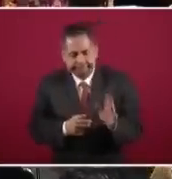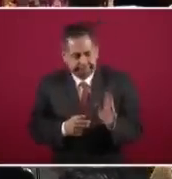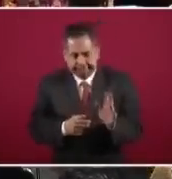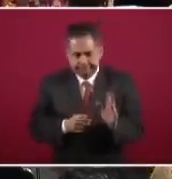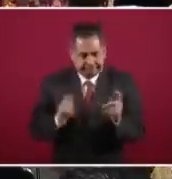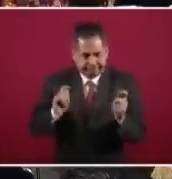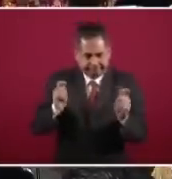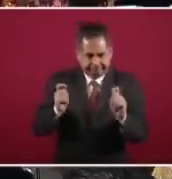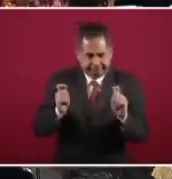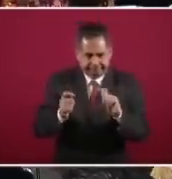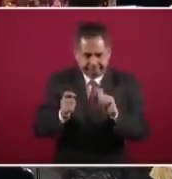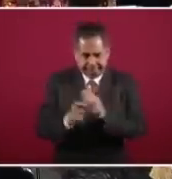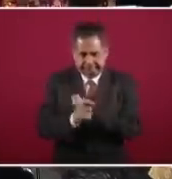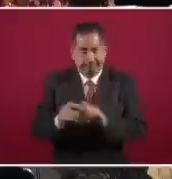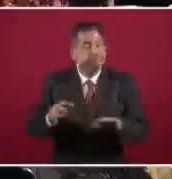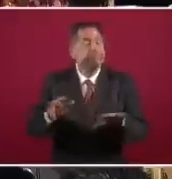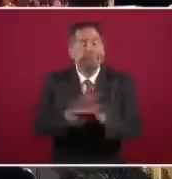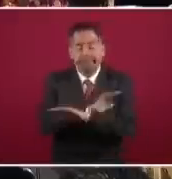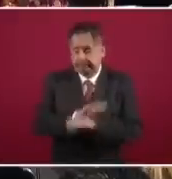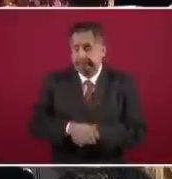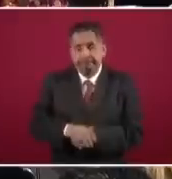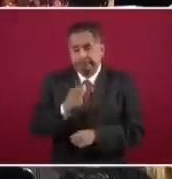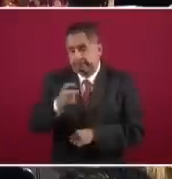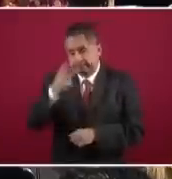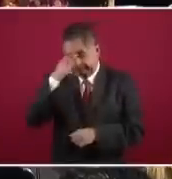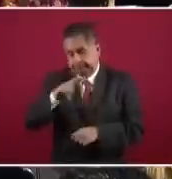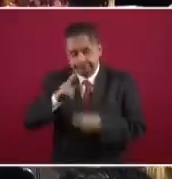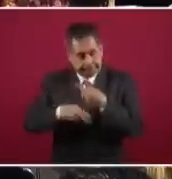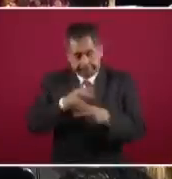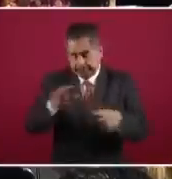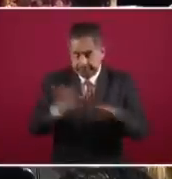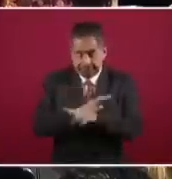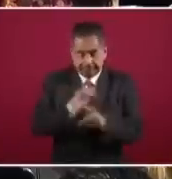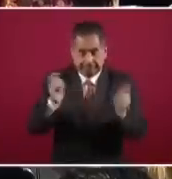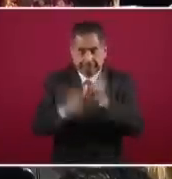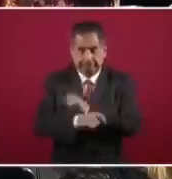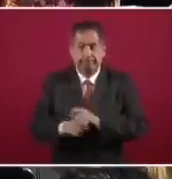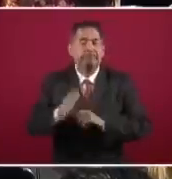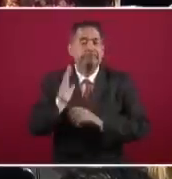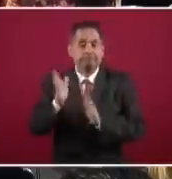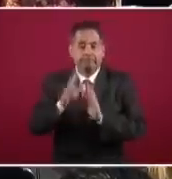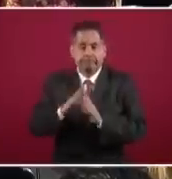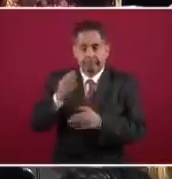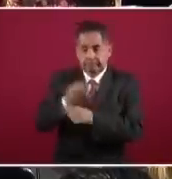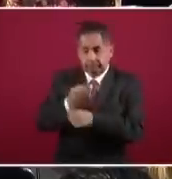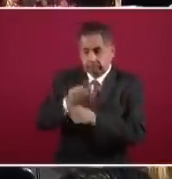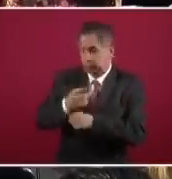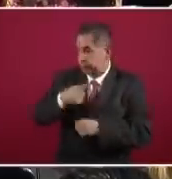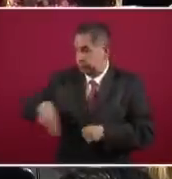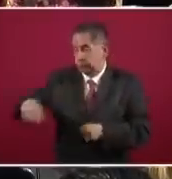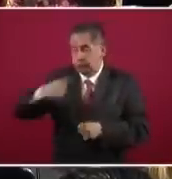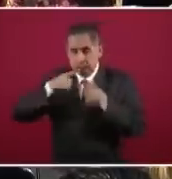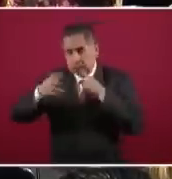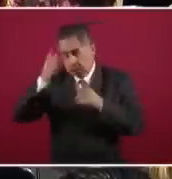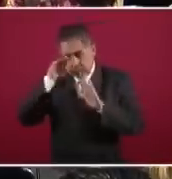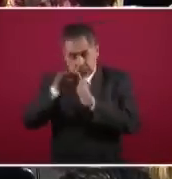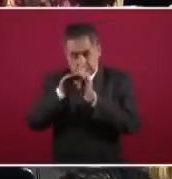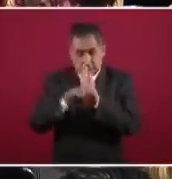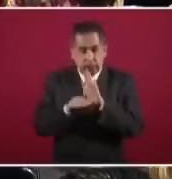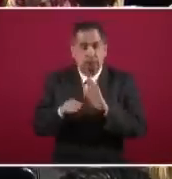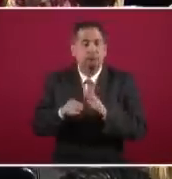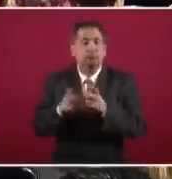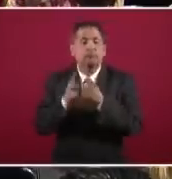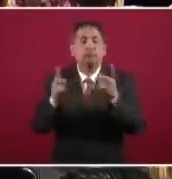transformación de México pasa por cambiar eso, ¿no? Y por eso está en el centro del acuerdo el desarrollo de un